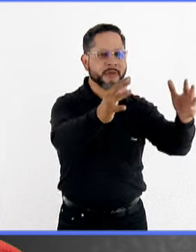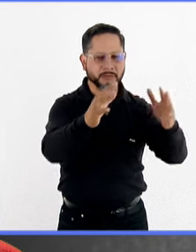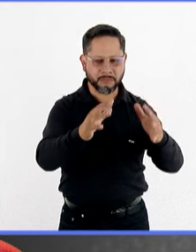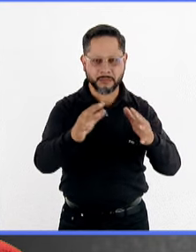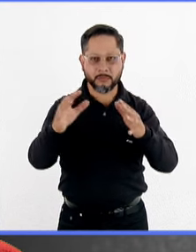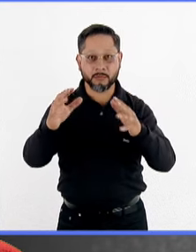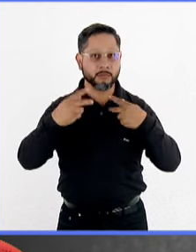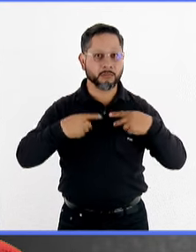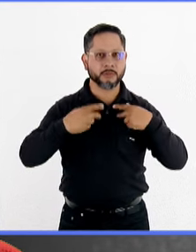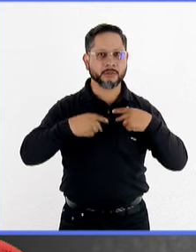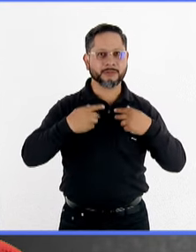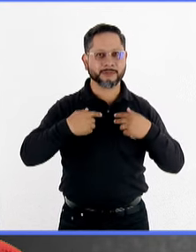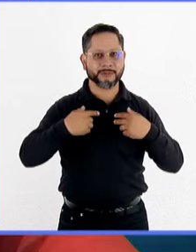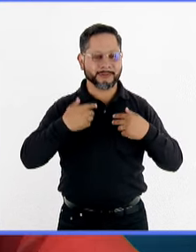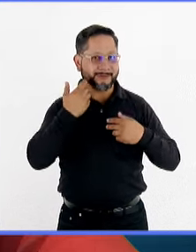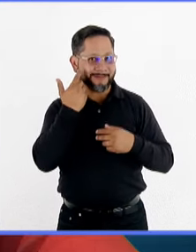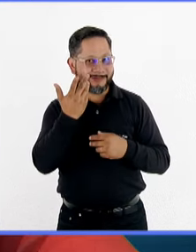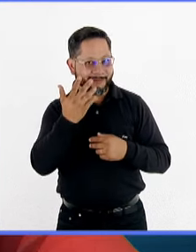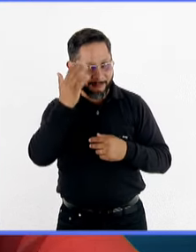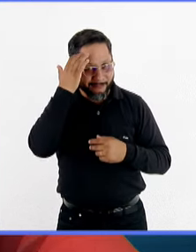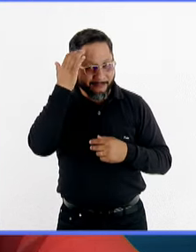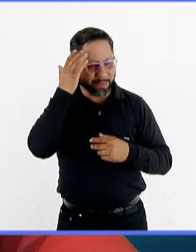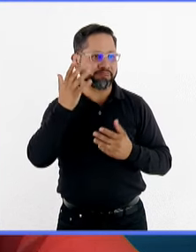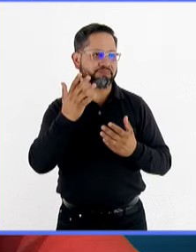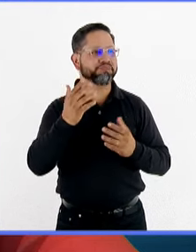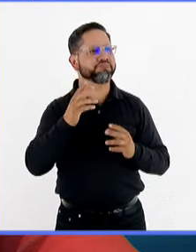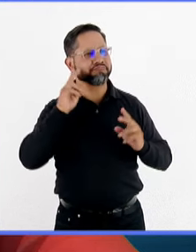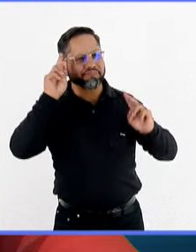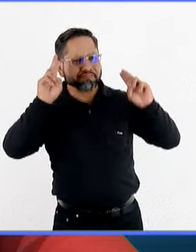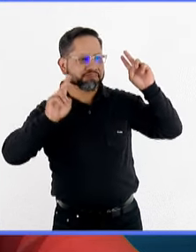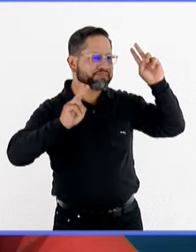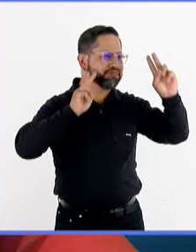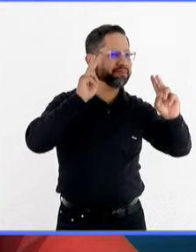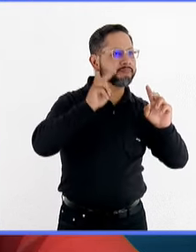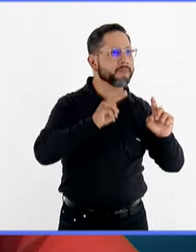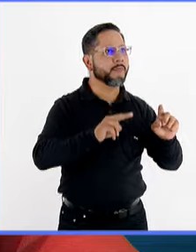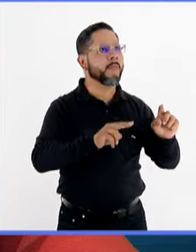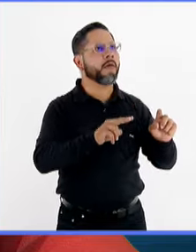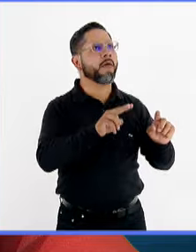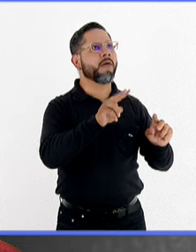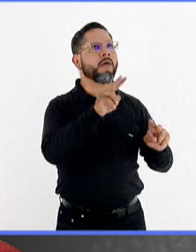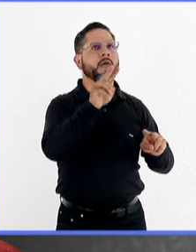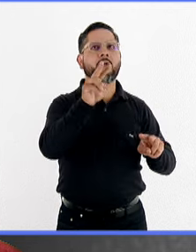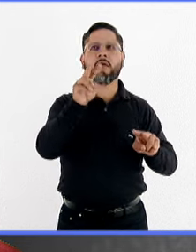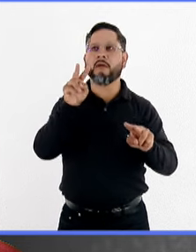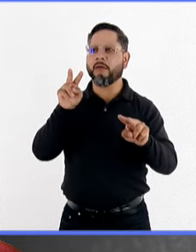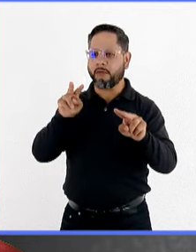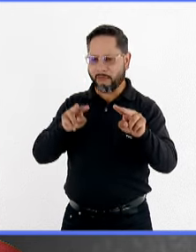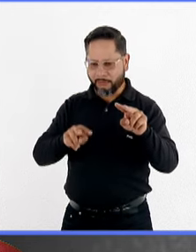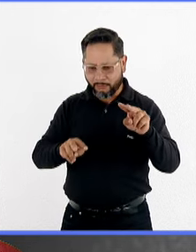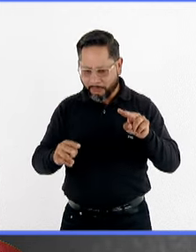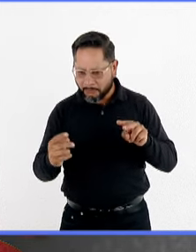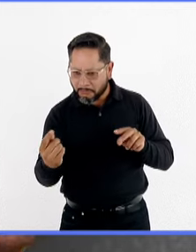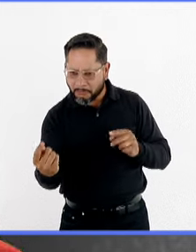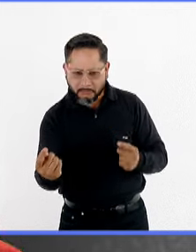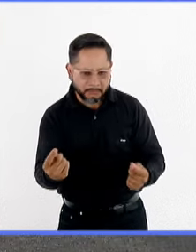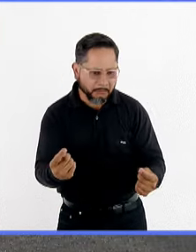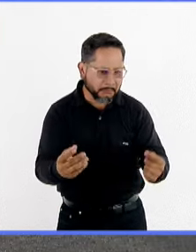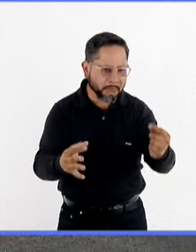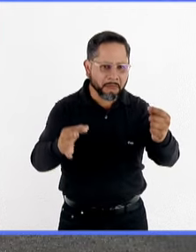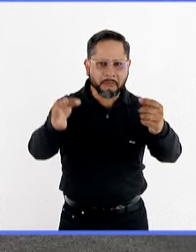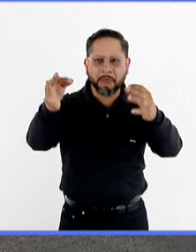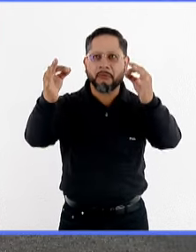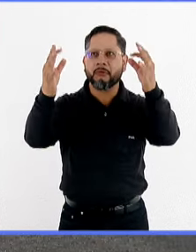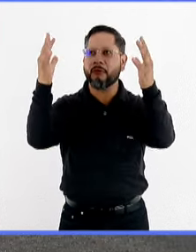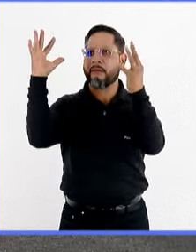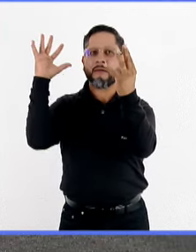podrá disfrutar y conocer la diversidad biológica que encierra este espacio. Vamos a hablar del museo y de